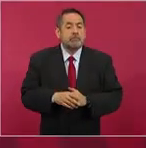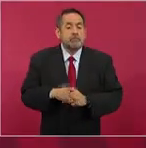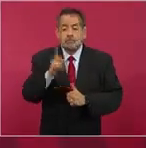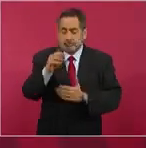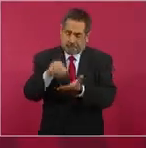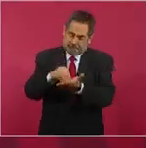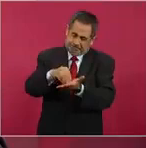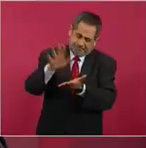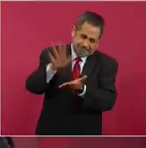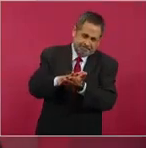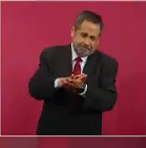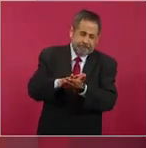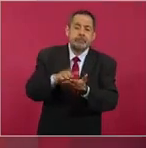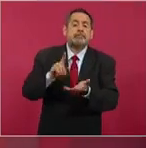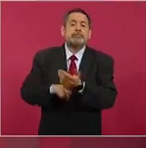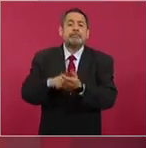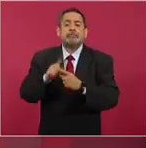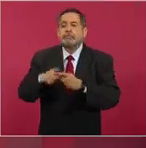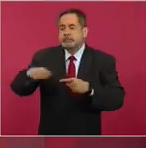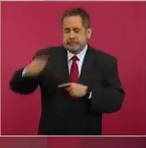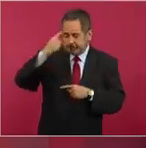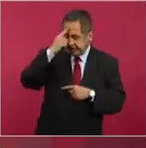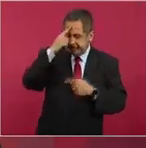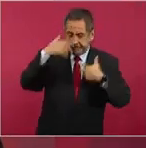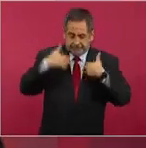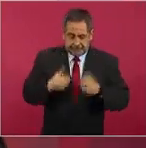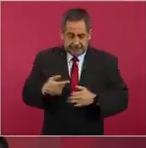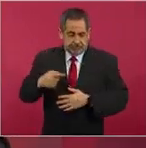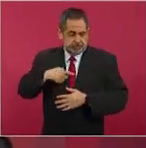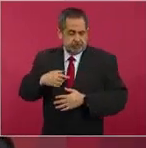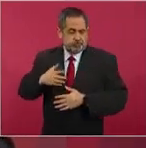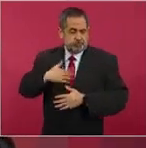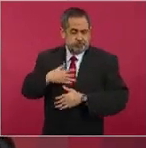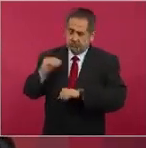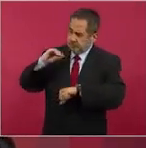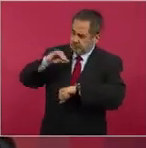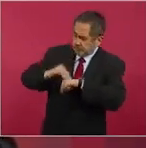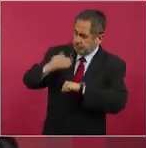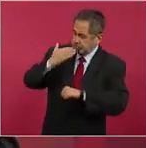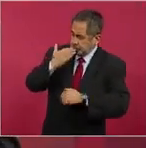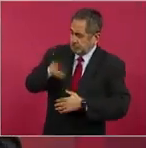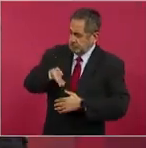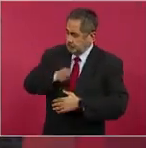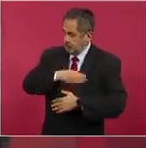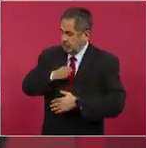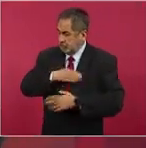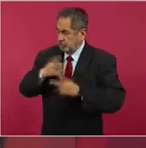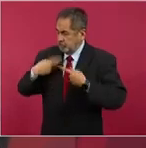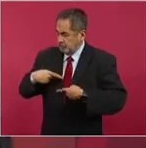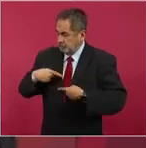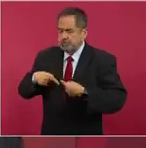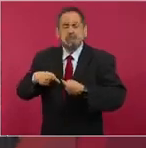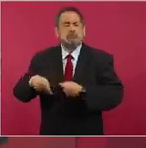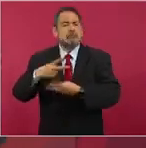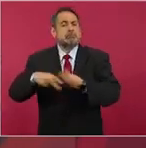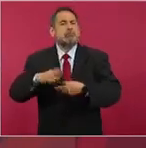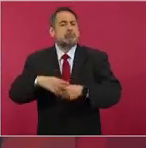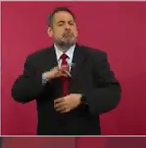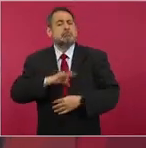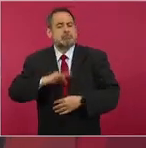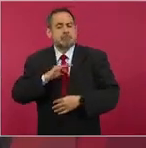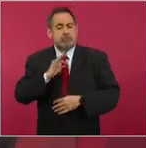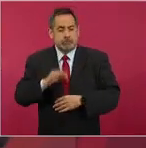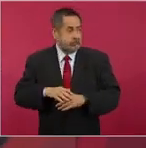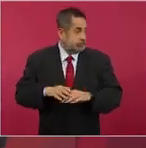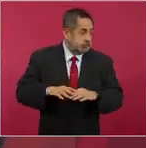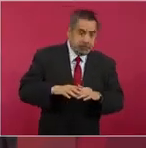establecido que solo siendo buenos podemos ser felices. Y entonces sí, ya, a